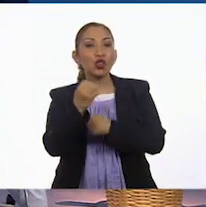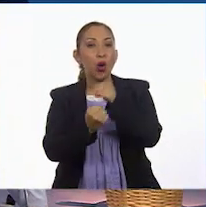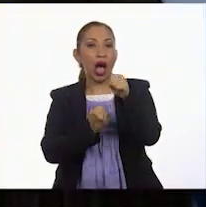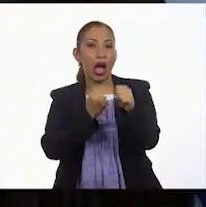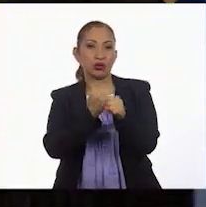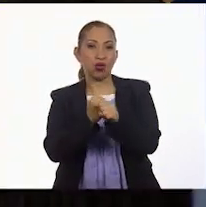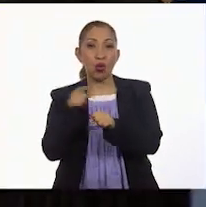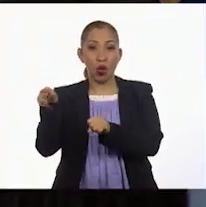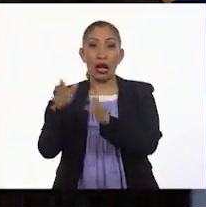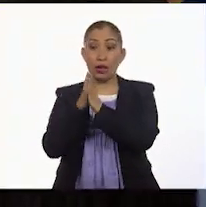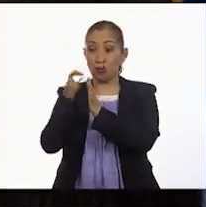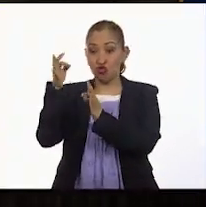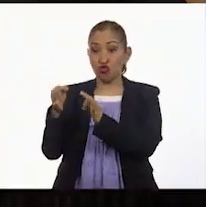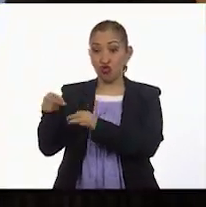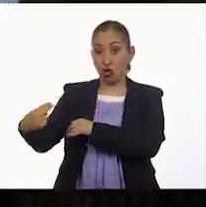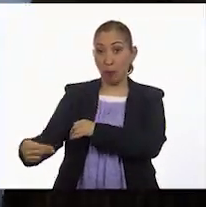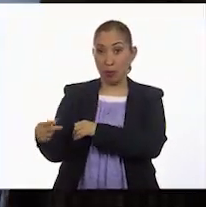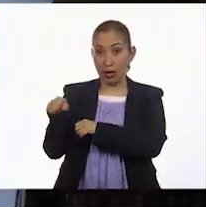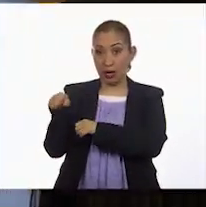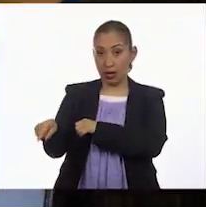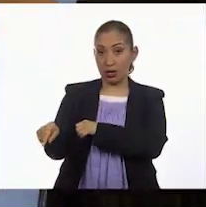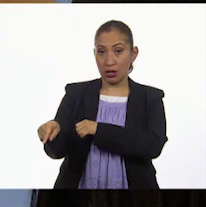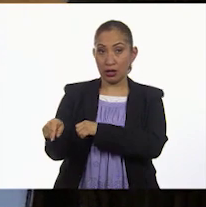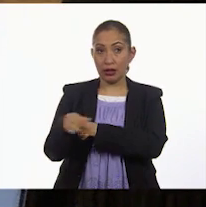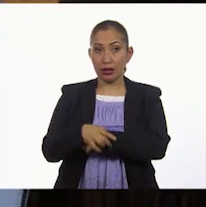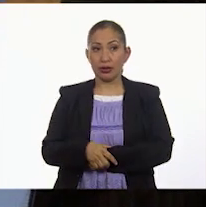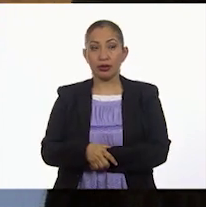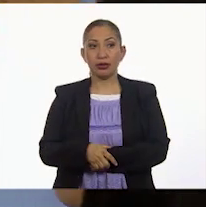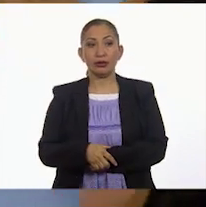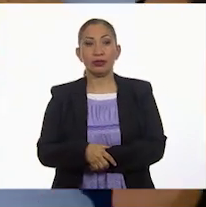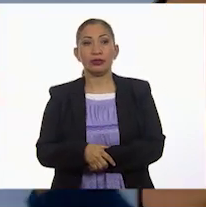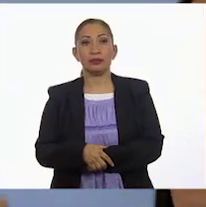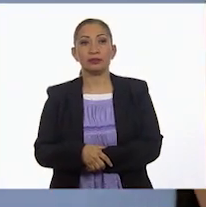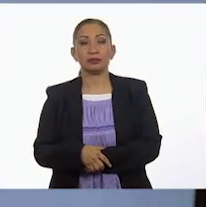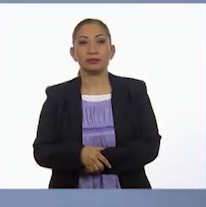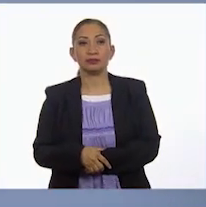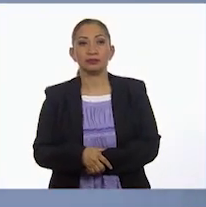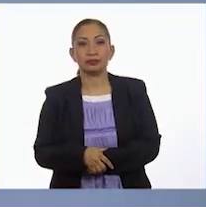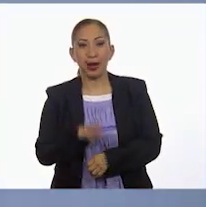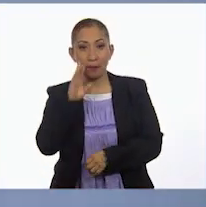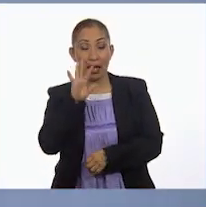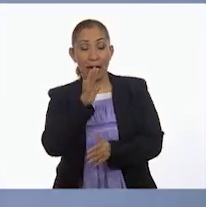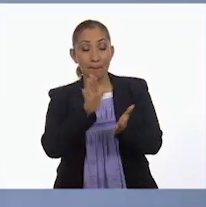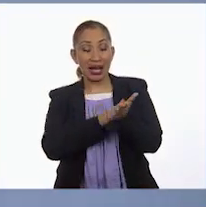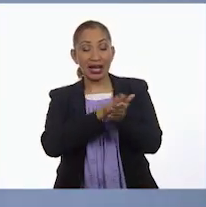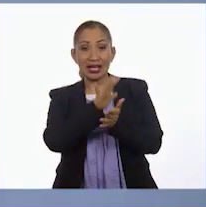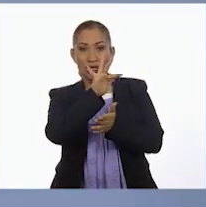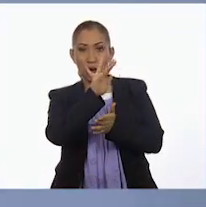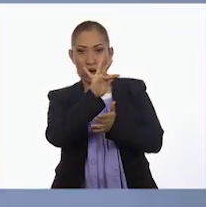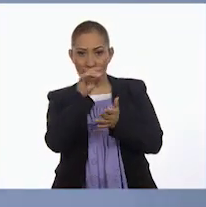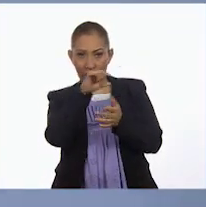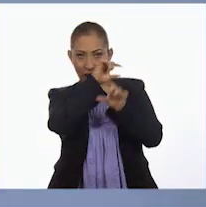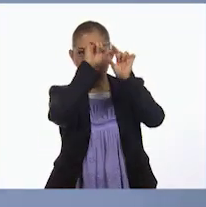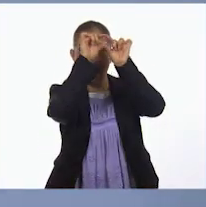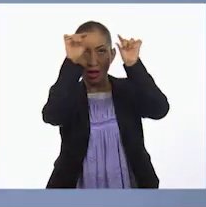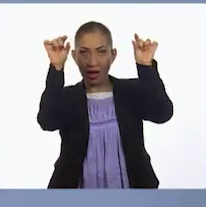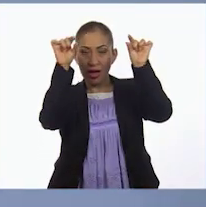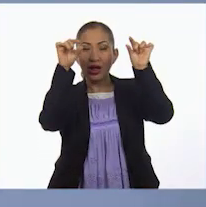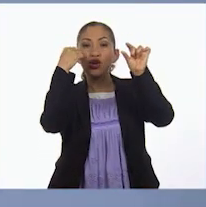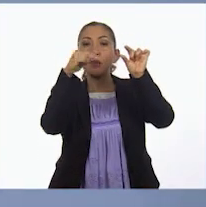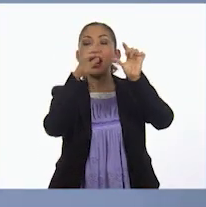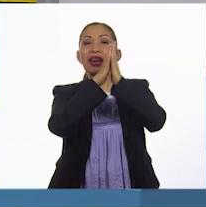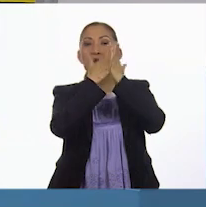grado. Así es. Y si quieres tú ir viendo los pasos, los tenemos también ahí en la página 50. Luego tenemos el